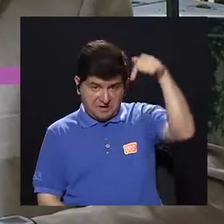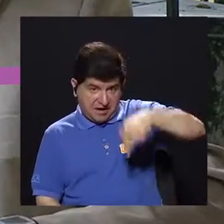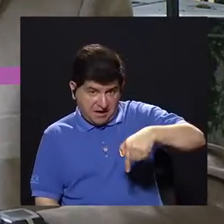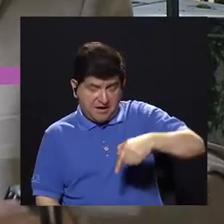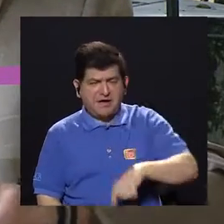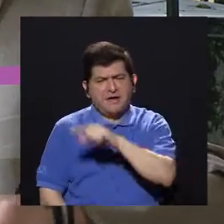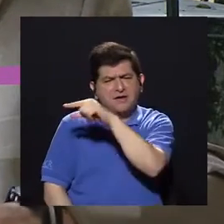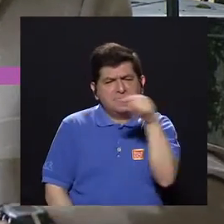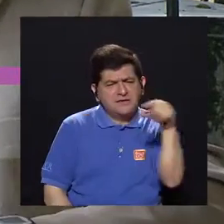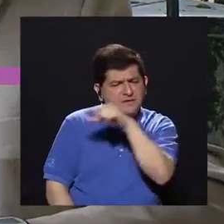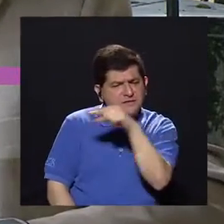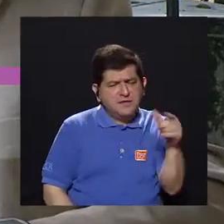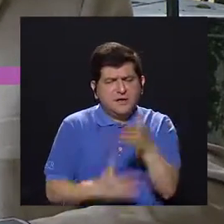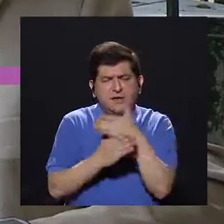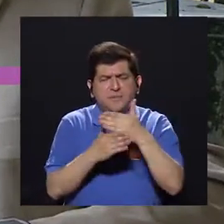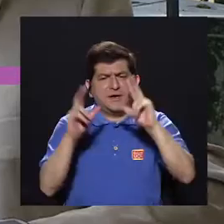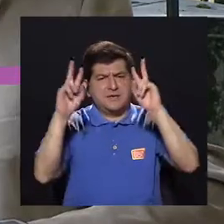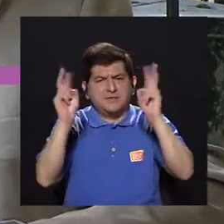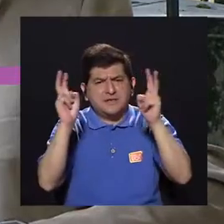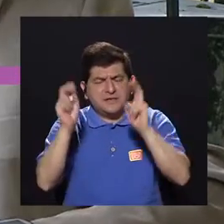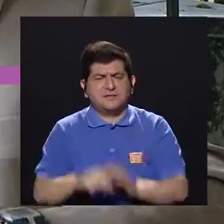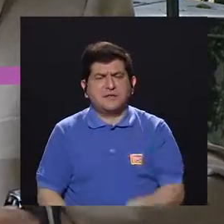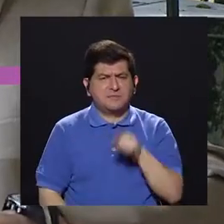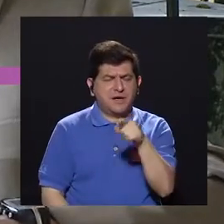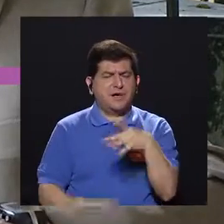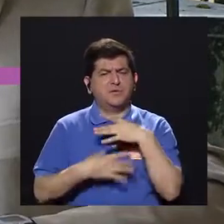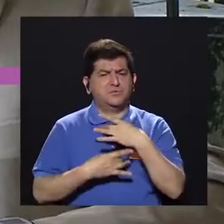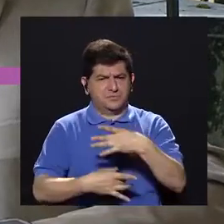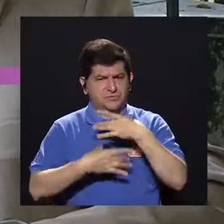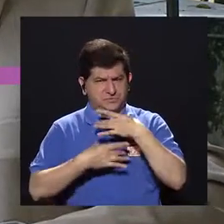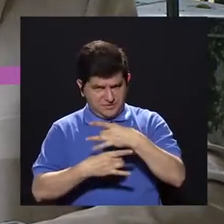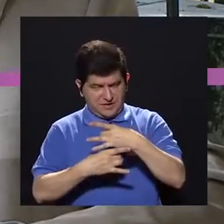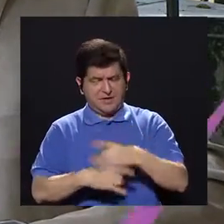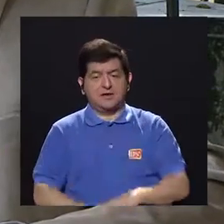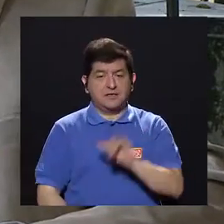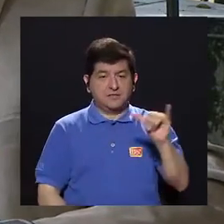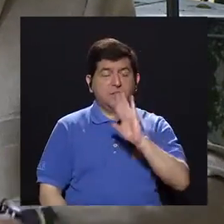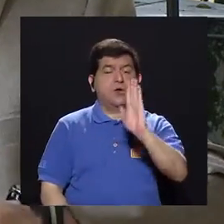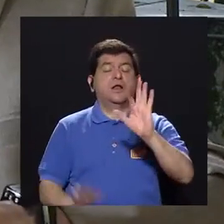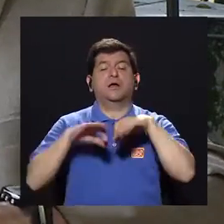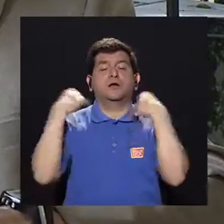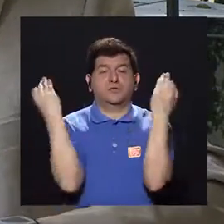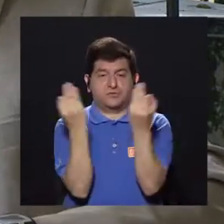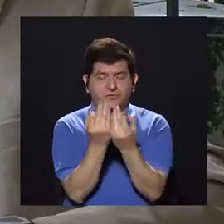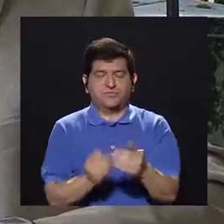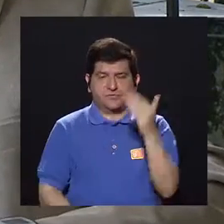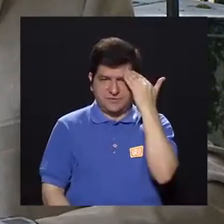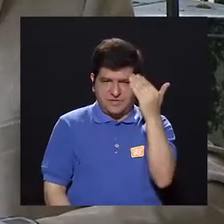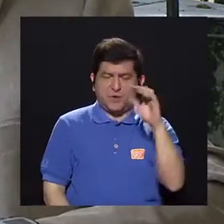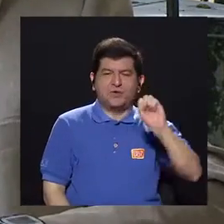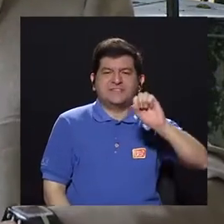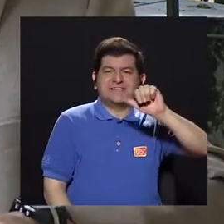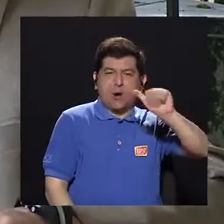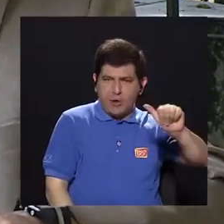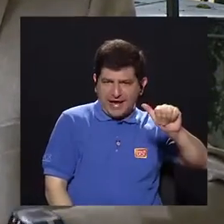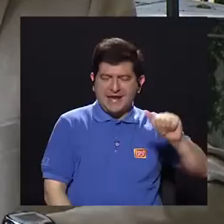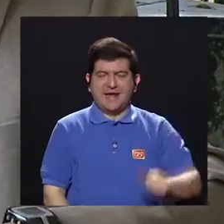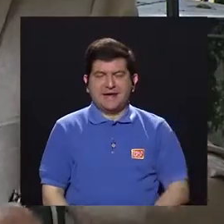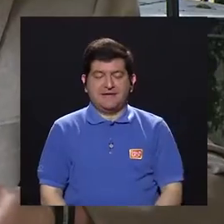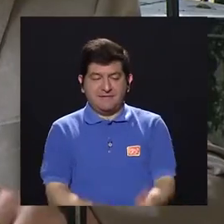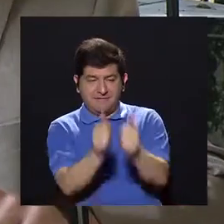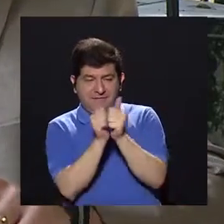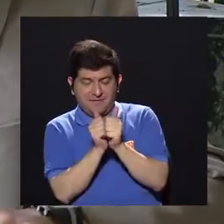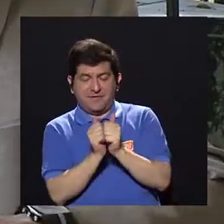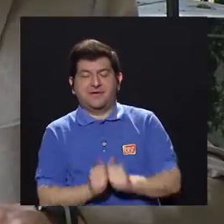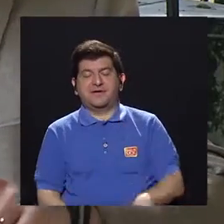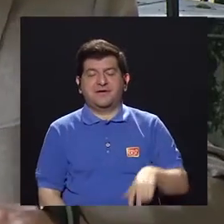en el cual semana a semana compartimos temas que sean del agrado suyo y el de su familia. Les saluda Saúl Aguilar y hoy